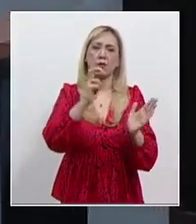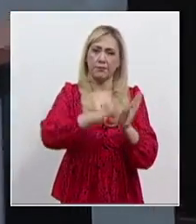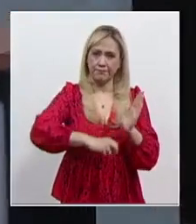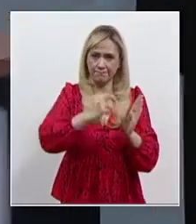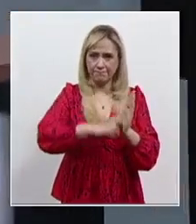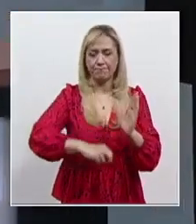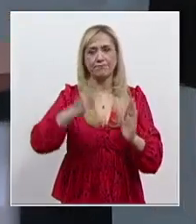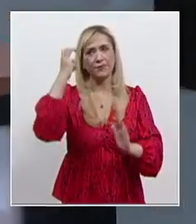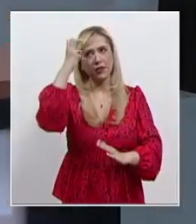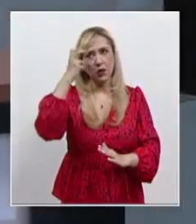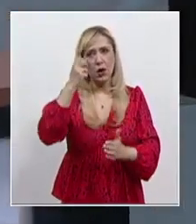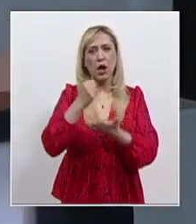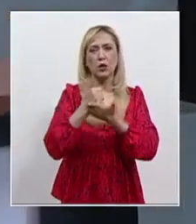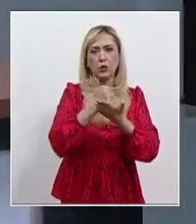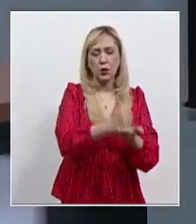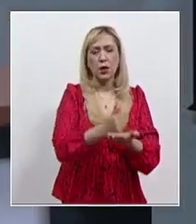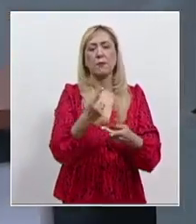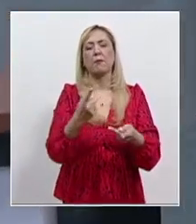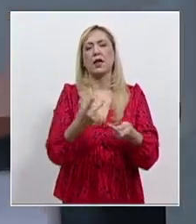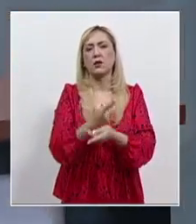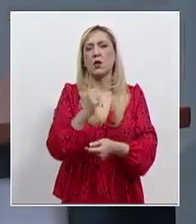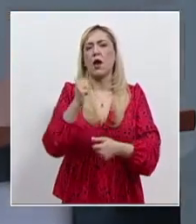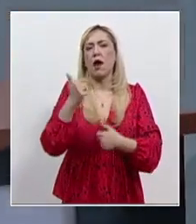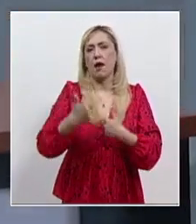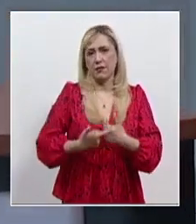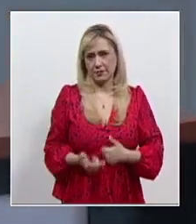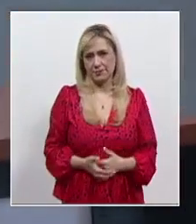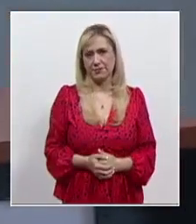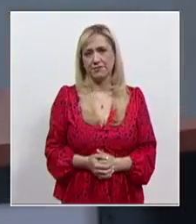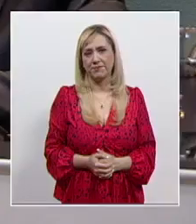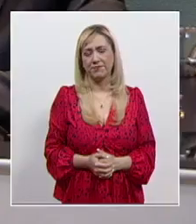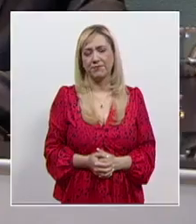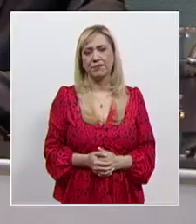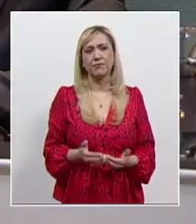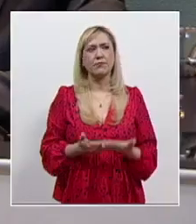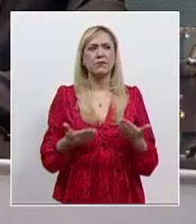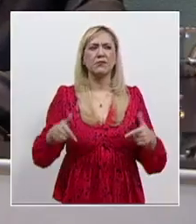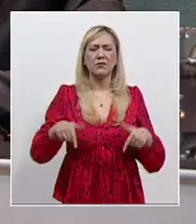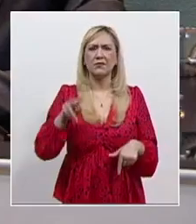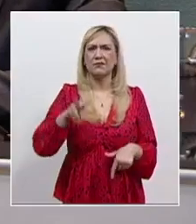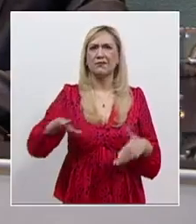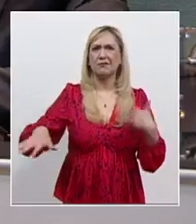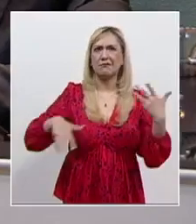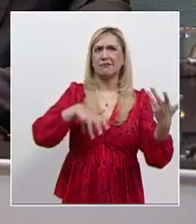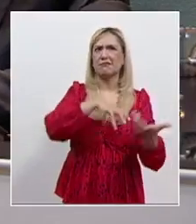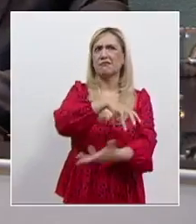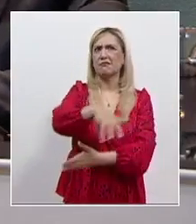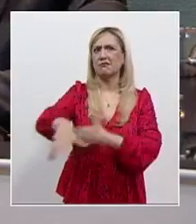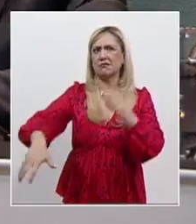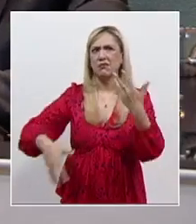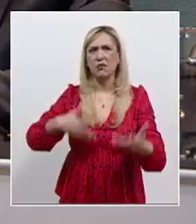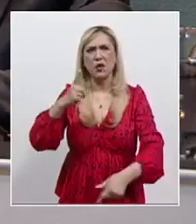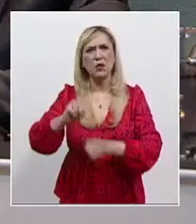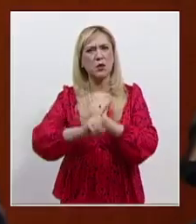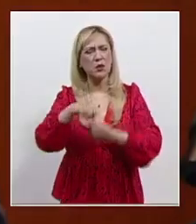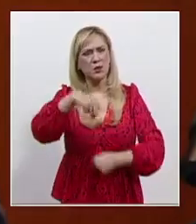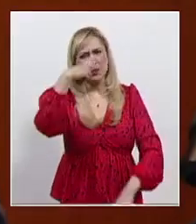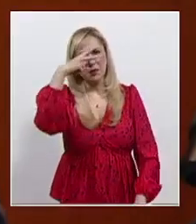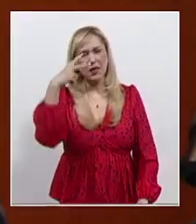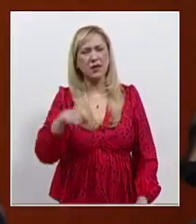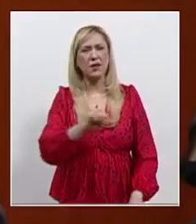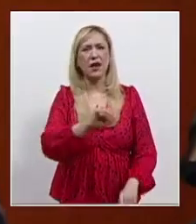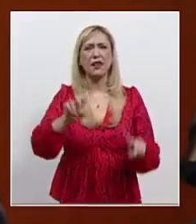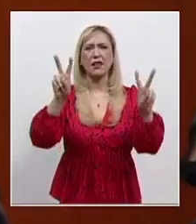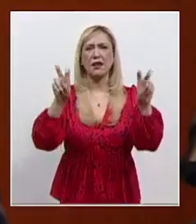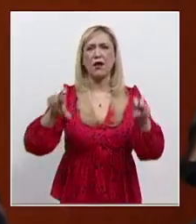En las actuales circunstancias en las que la democracia vive una profunda crisis, el ministro Juan Luis González Alcántara Carrancá destacó el valor